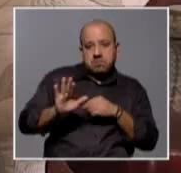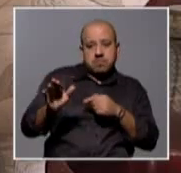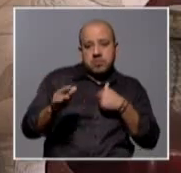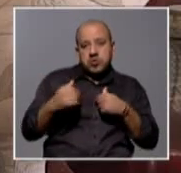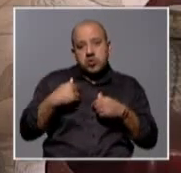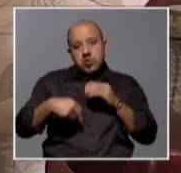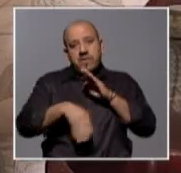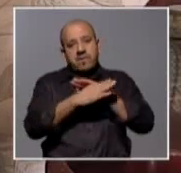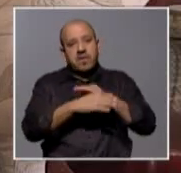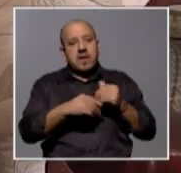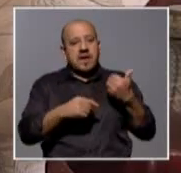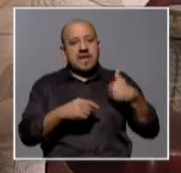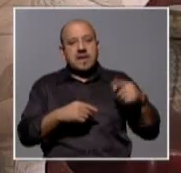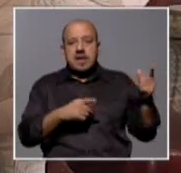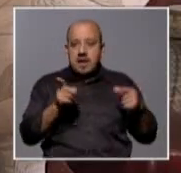la Argentina,